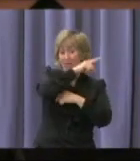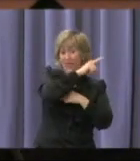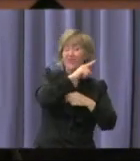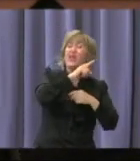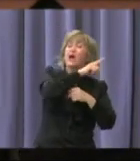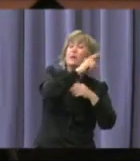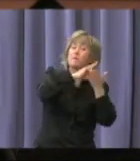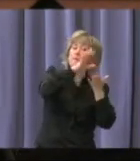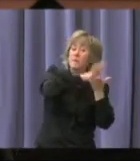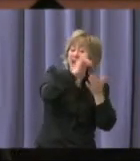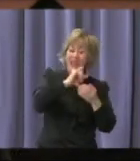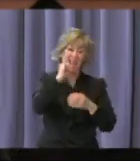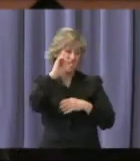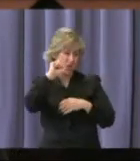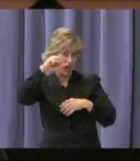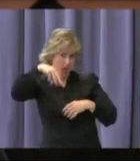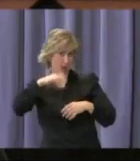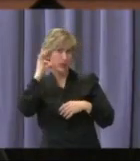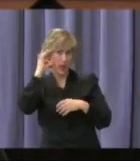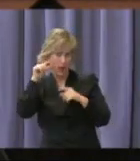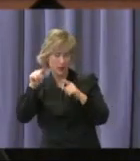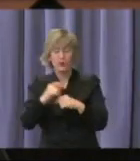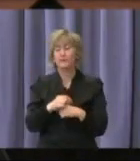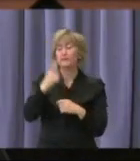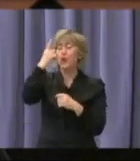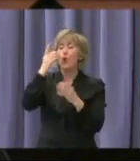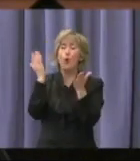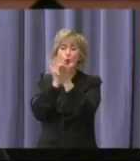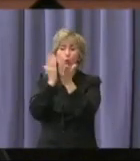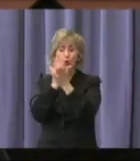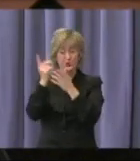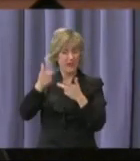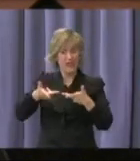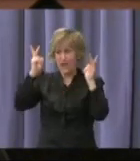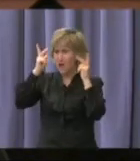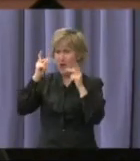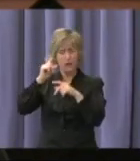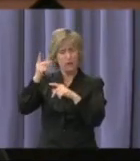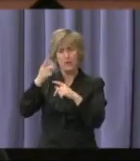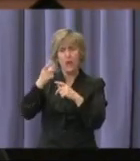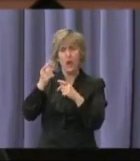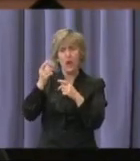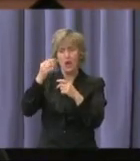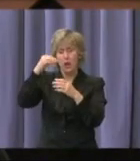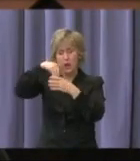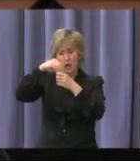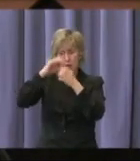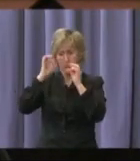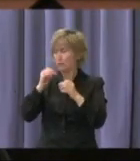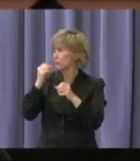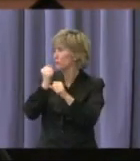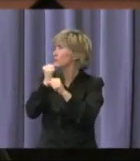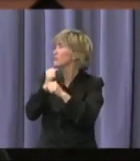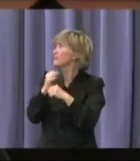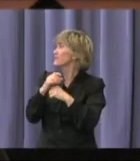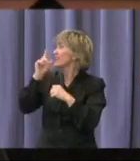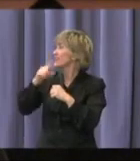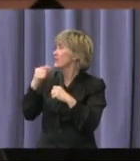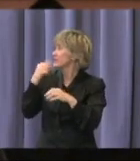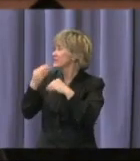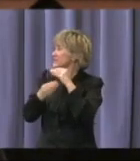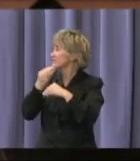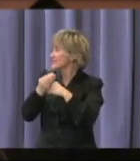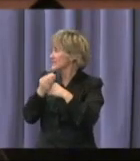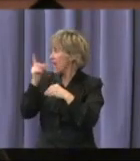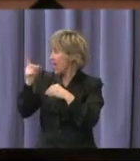Andaluz de la Mujer para celebrar un curso de libre configuración denominado La mirada de las mujeres en la sociedad de la información, que se ha impartido desde el